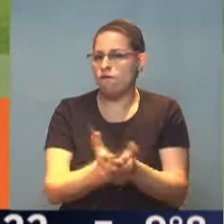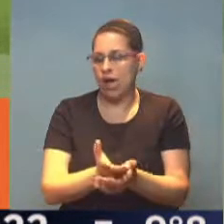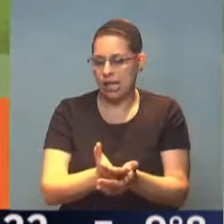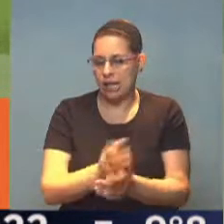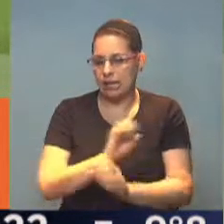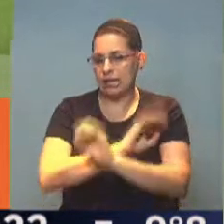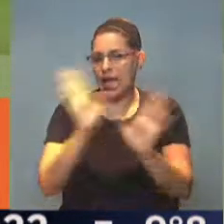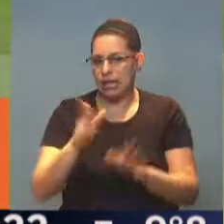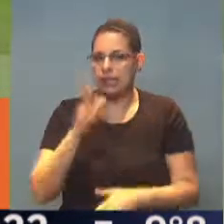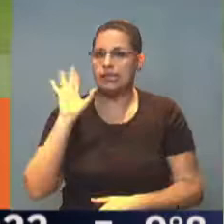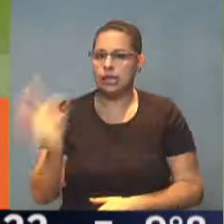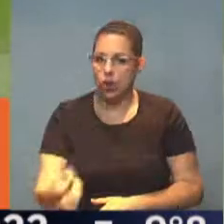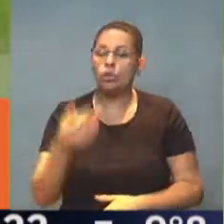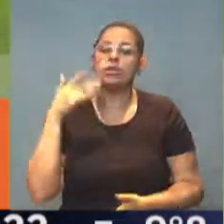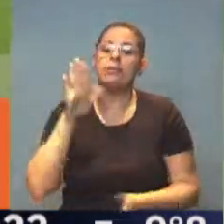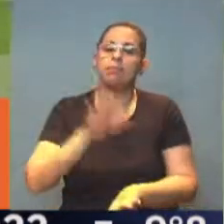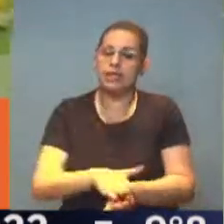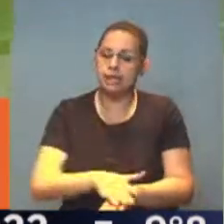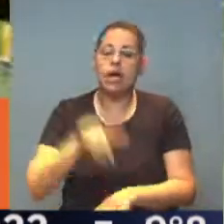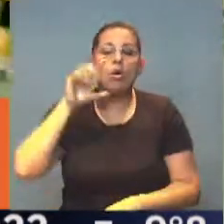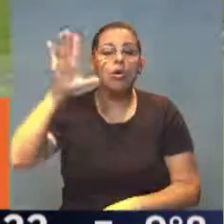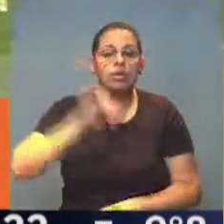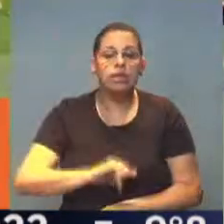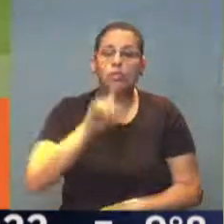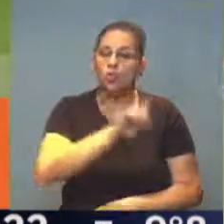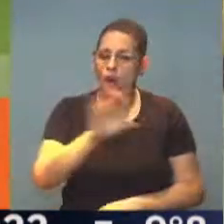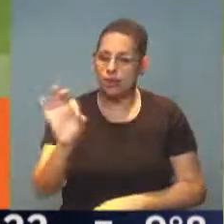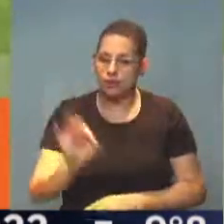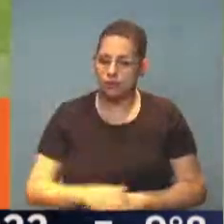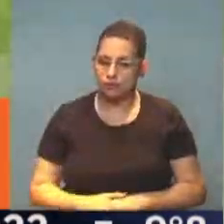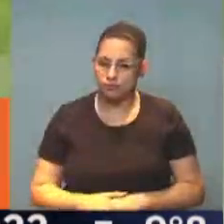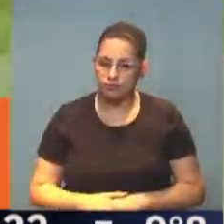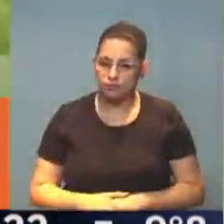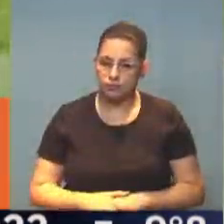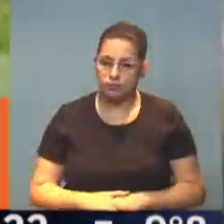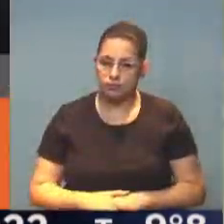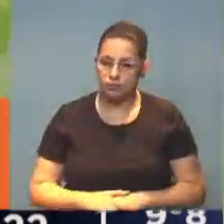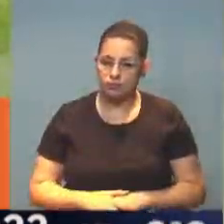pisa. Y así Ortiz ponía el 1-0.